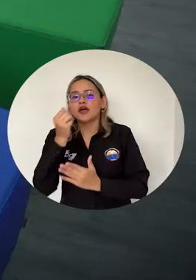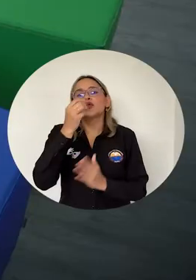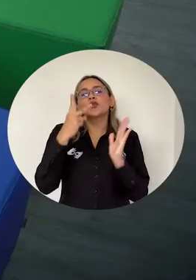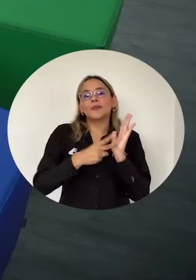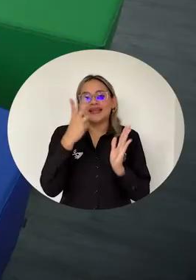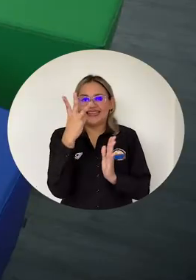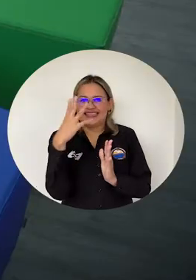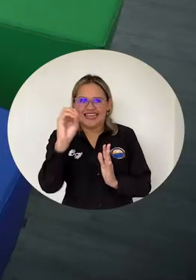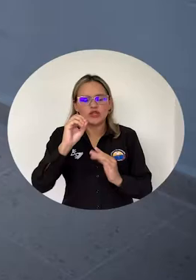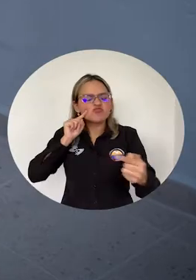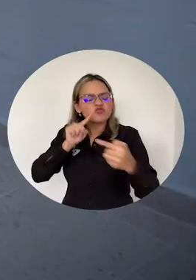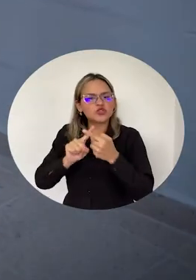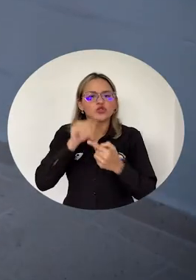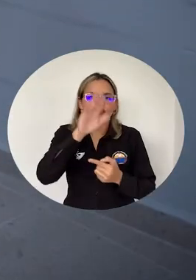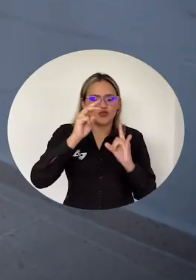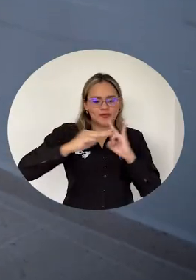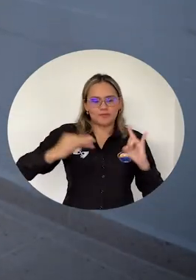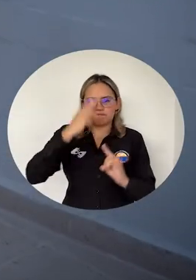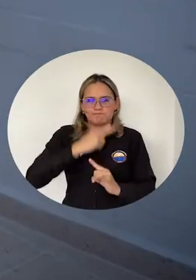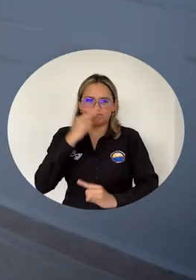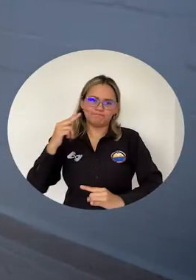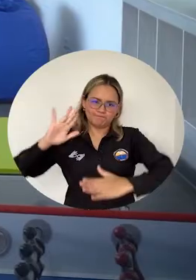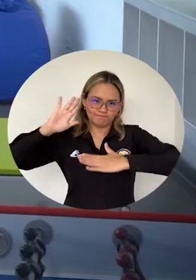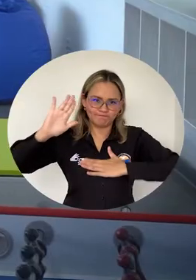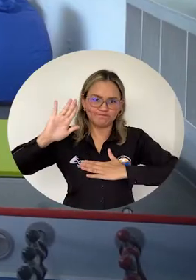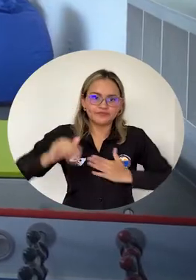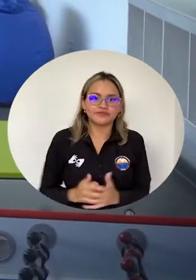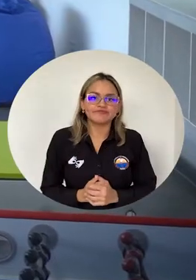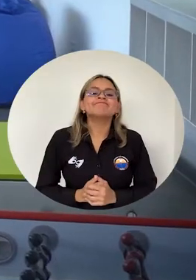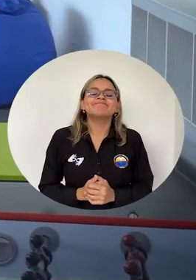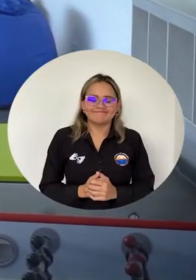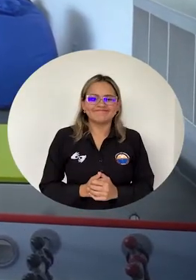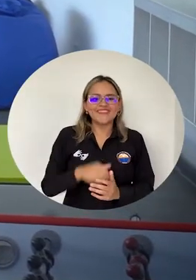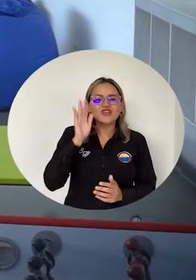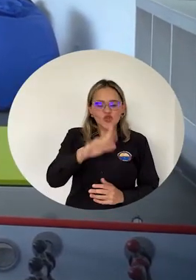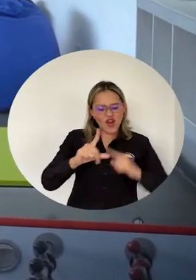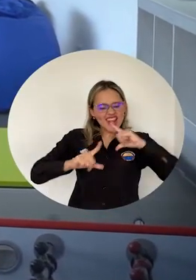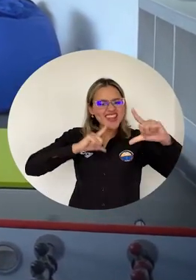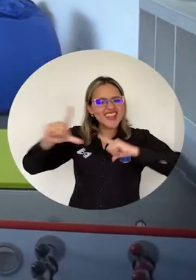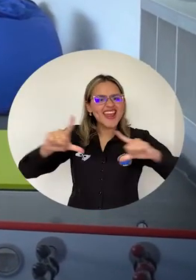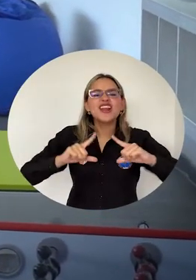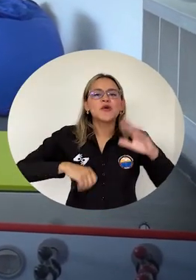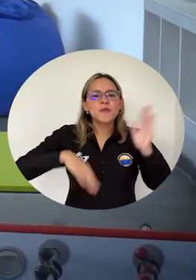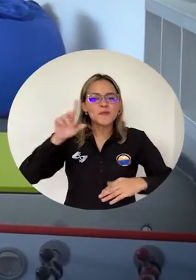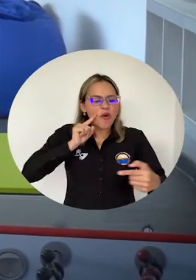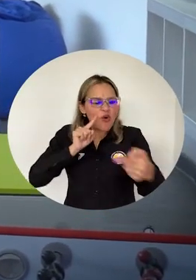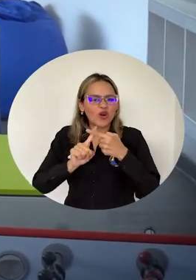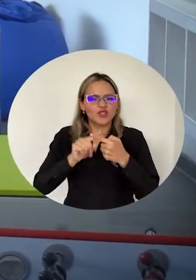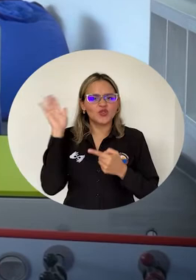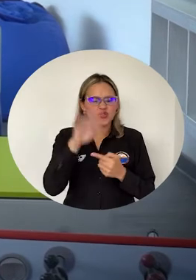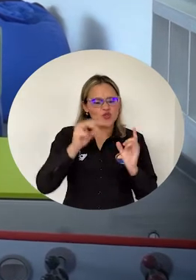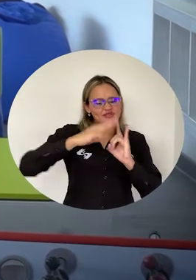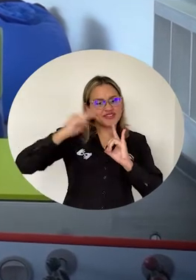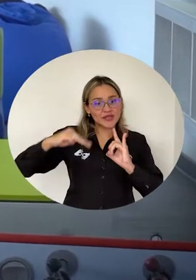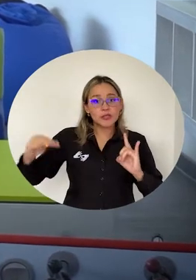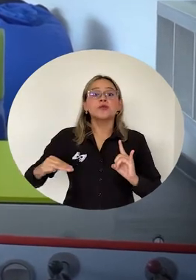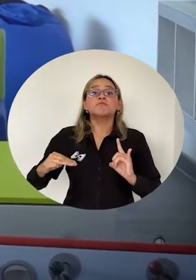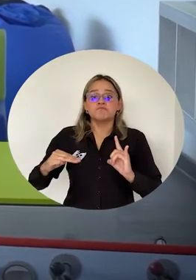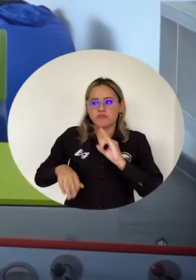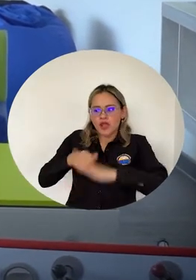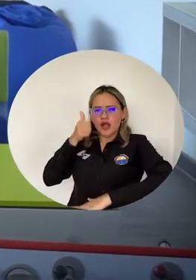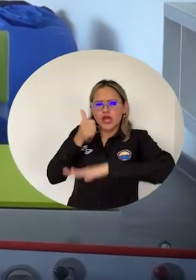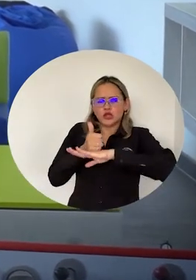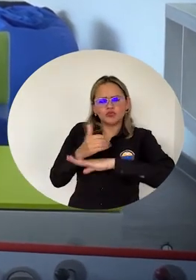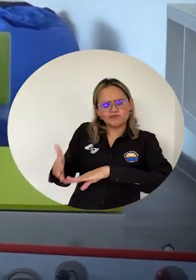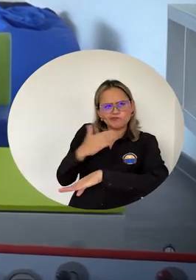-2030 Unimagdalena comprometida El liderazgo es una apuesta institucional en la Universidad del Magdalena En este sentido, nuestro